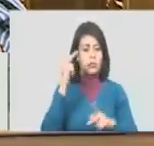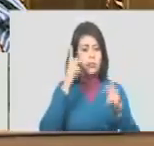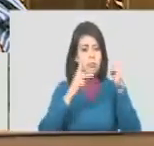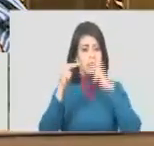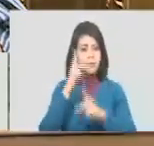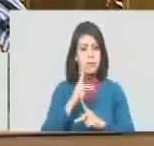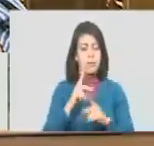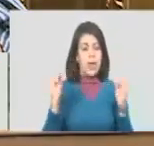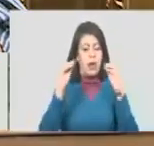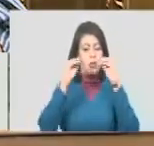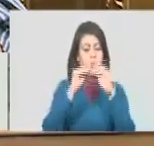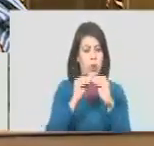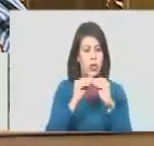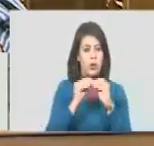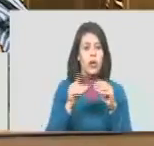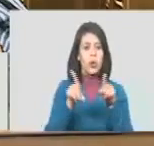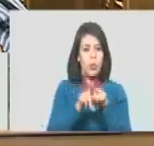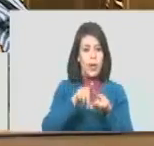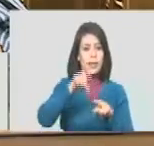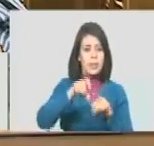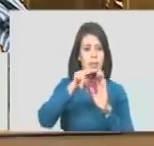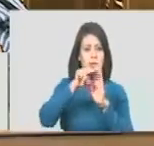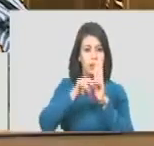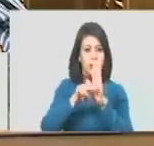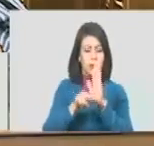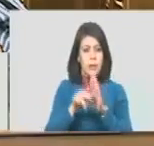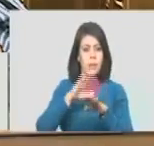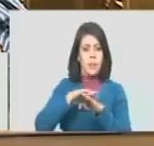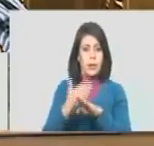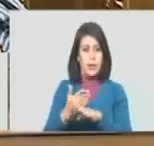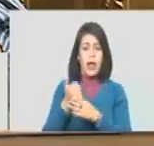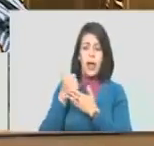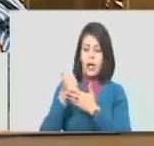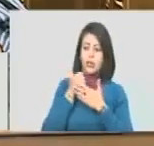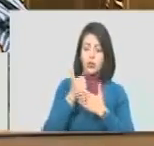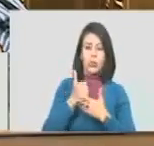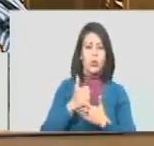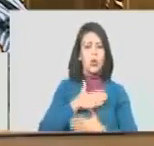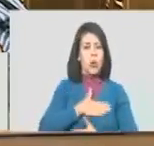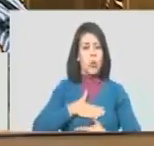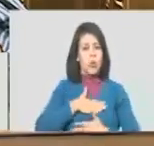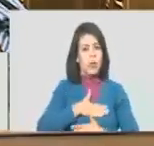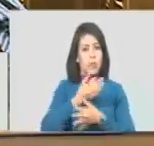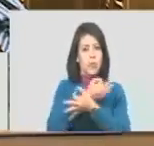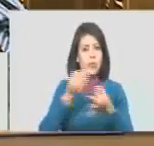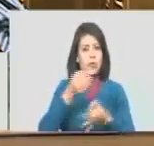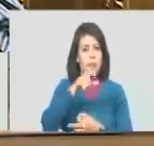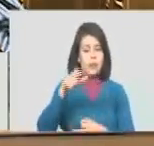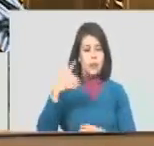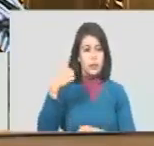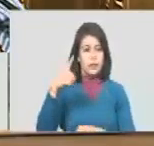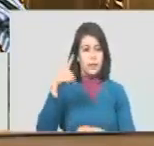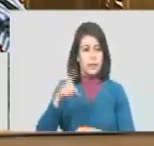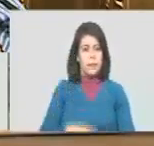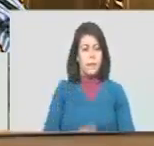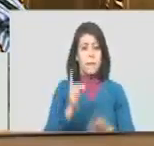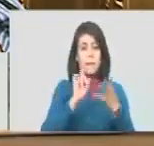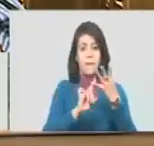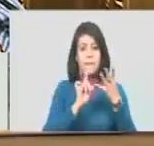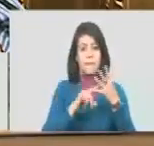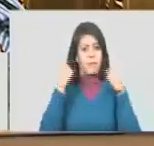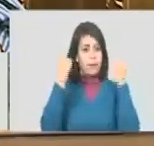con los ajustes razonables y las normas mínimas para el ejercicio y goce efectivo de este derecho.